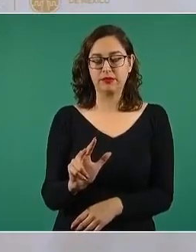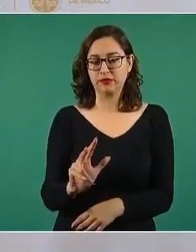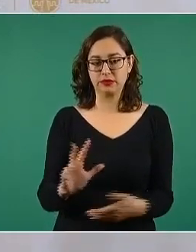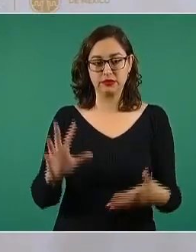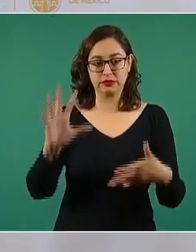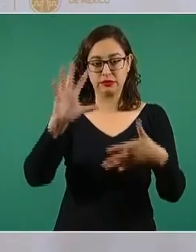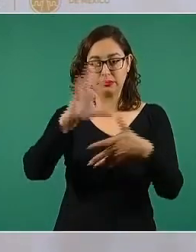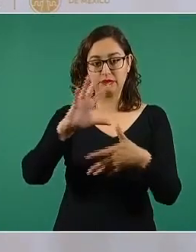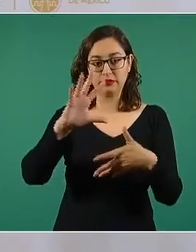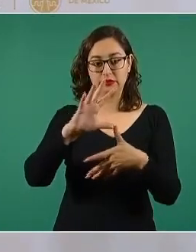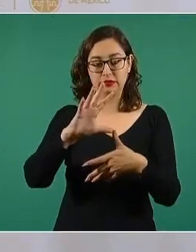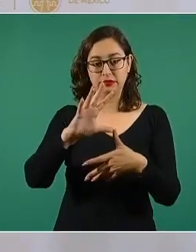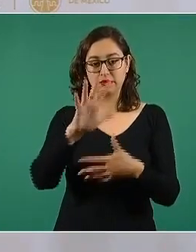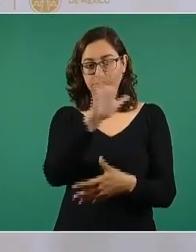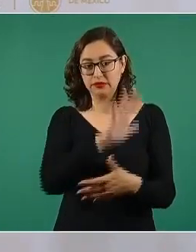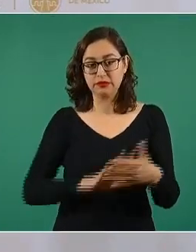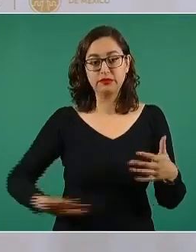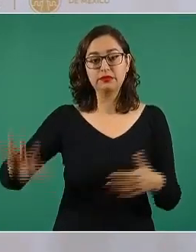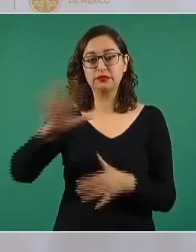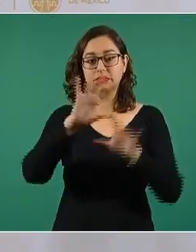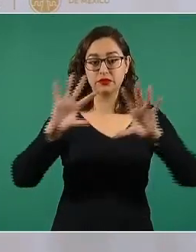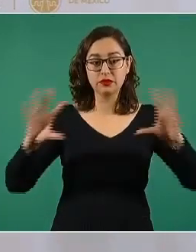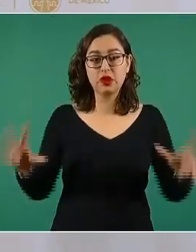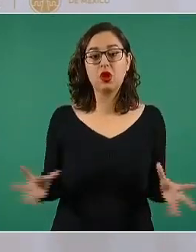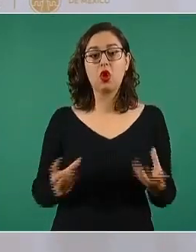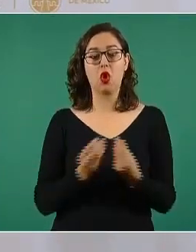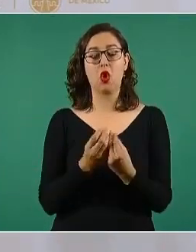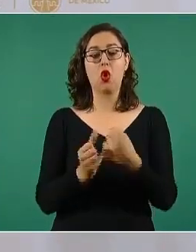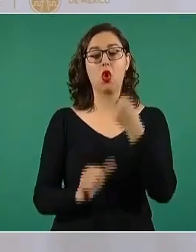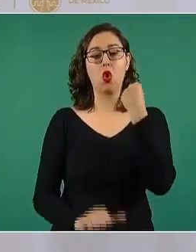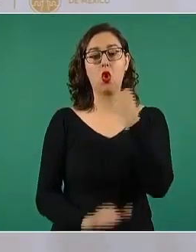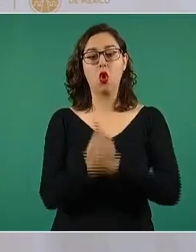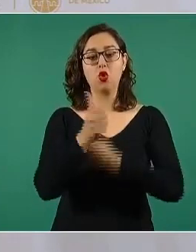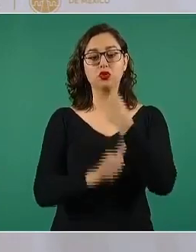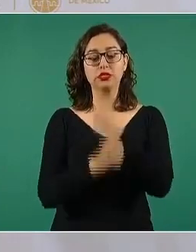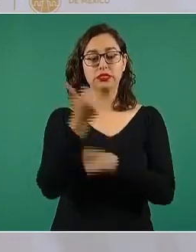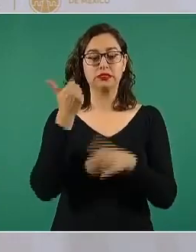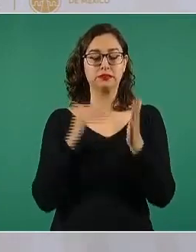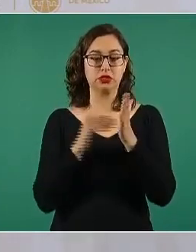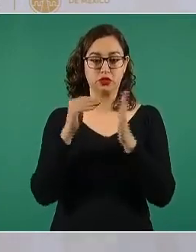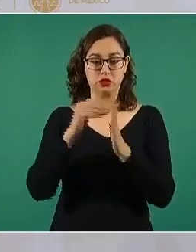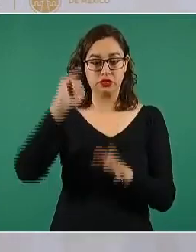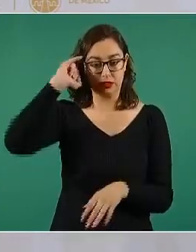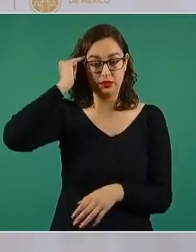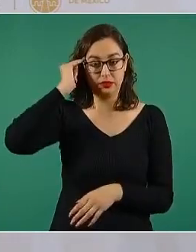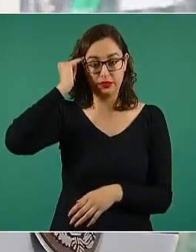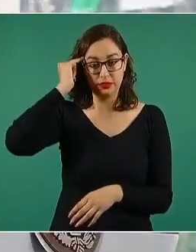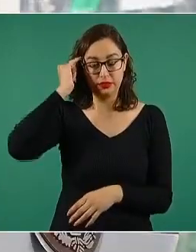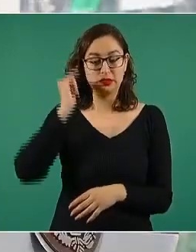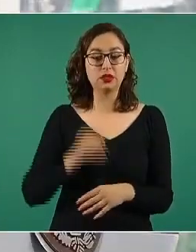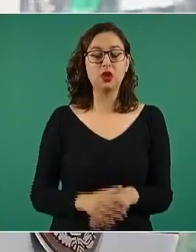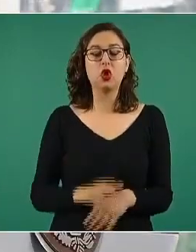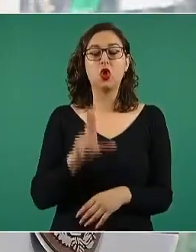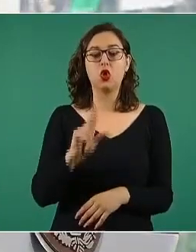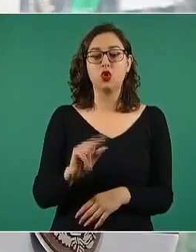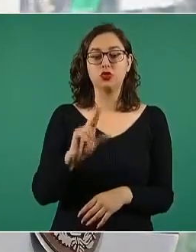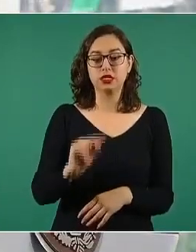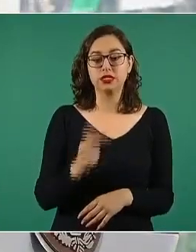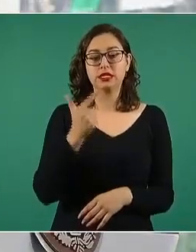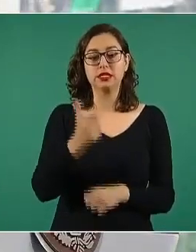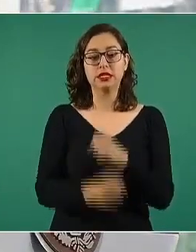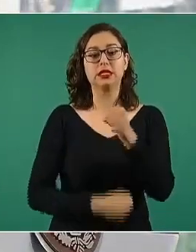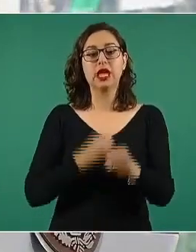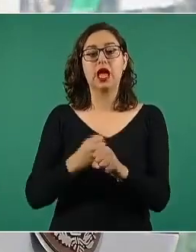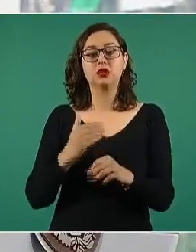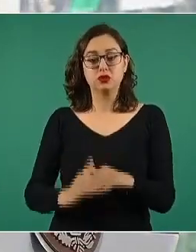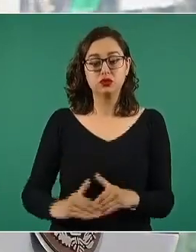Aridomérica 11 millones de habitantes y 87 años